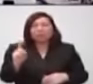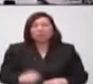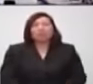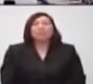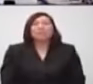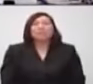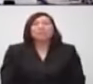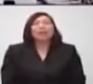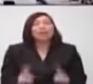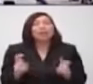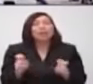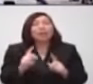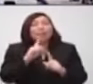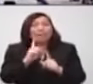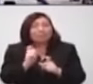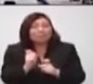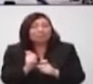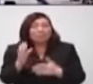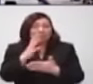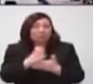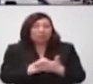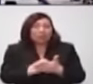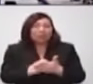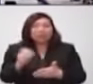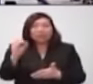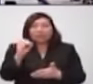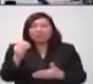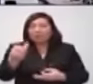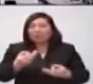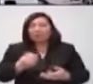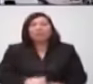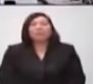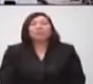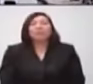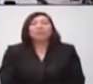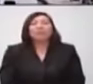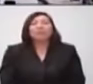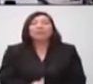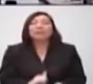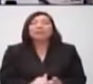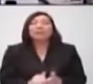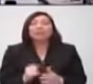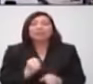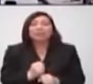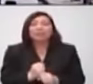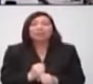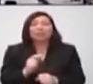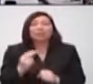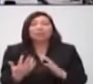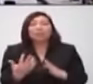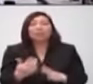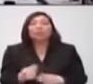En el tema de consultorías, se bajó casi a cero el presupuesto. de lo que se ejecutó en el